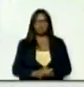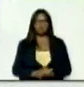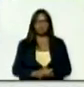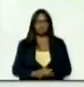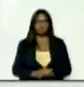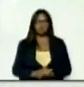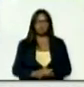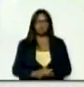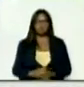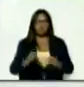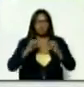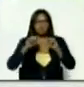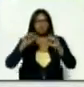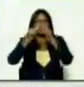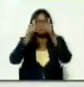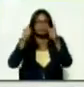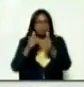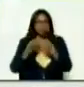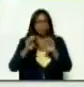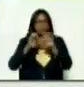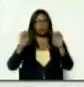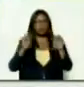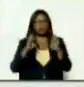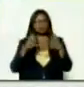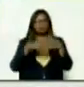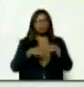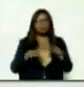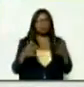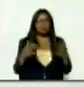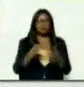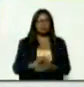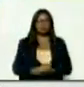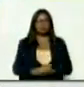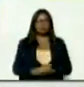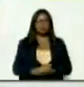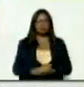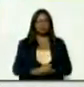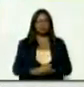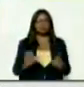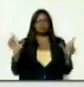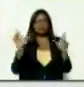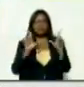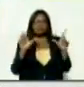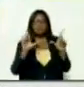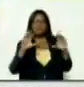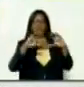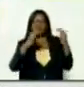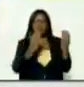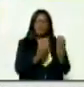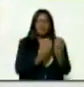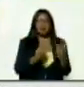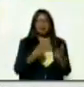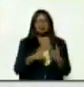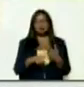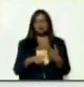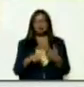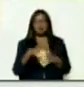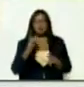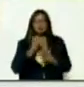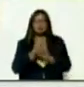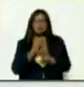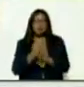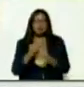mantenemos el sistema educativo a través de las teleclases televisivas por